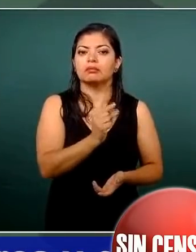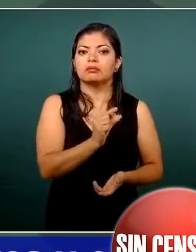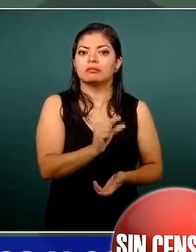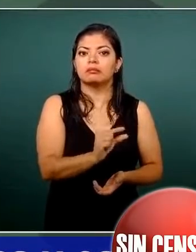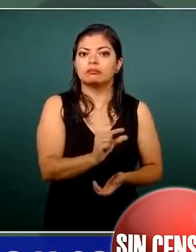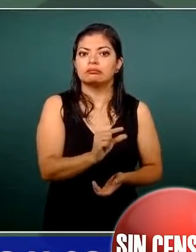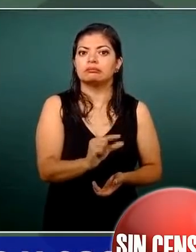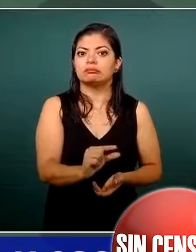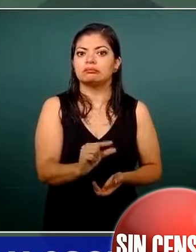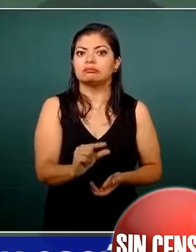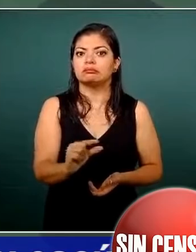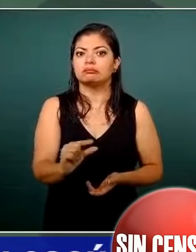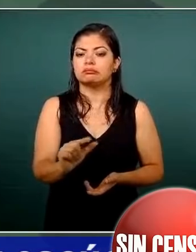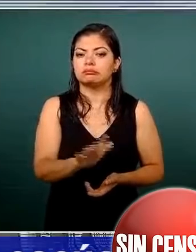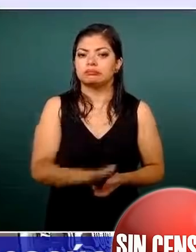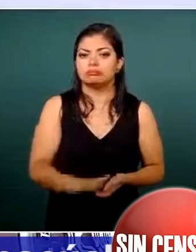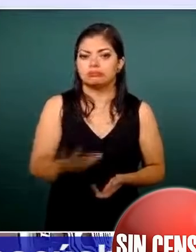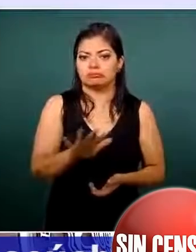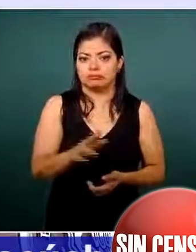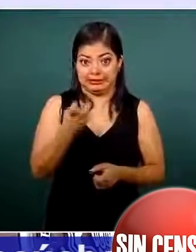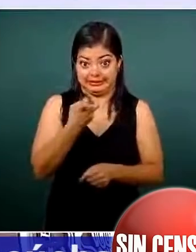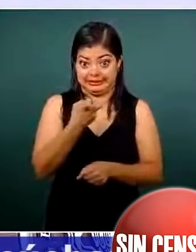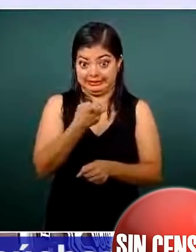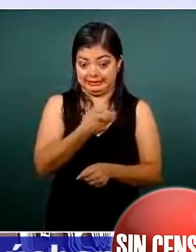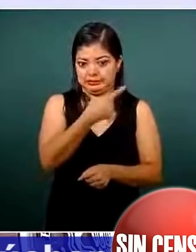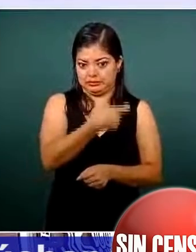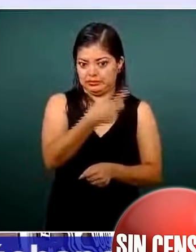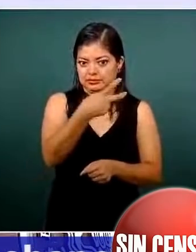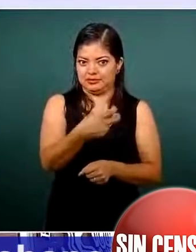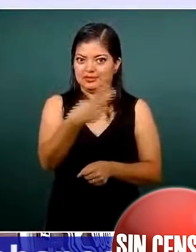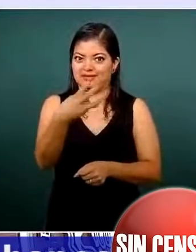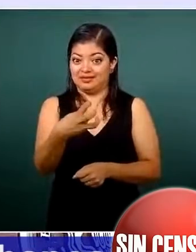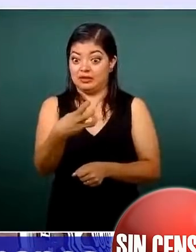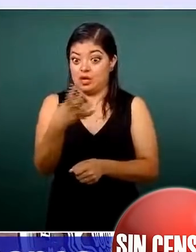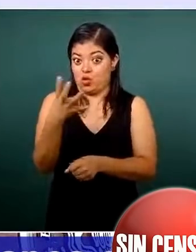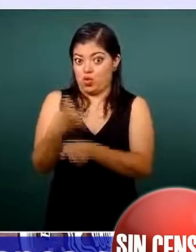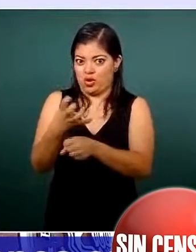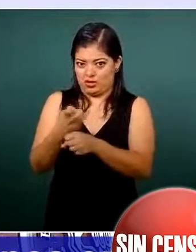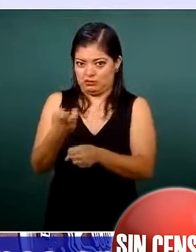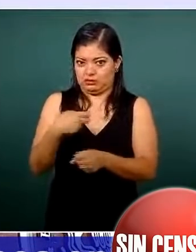Ese es el 4, el recuadro 4.